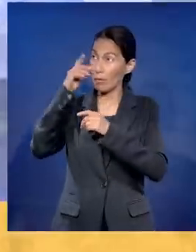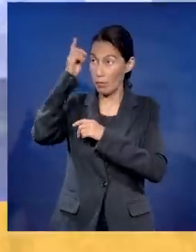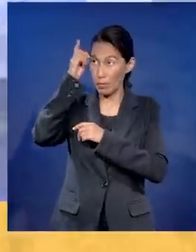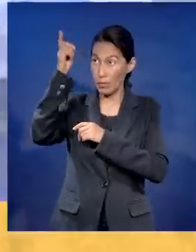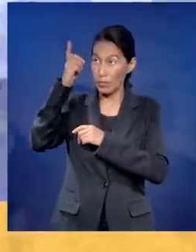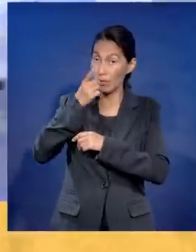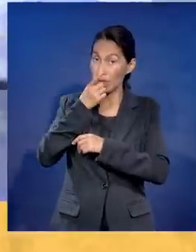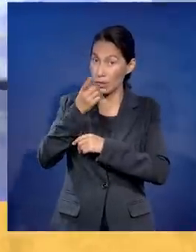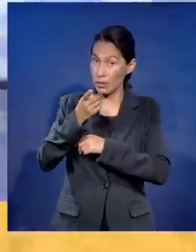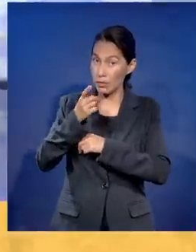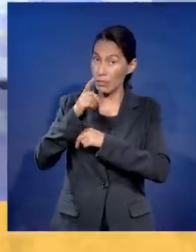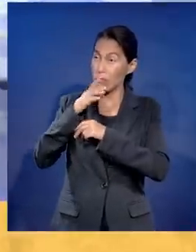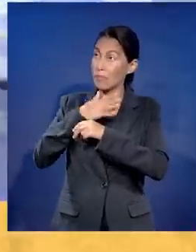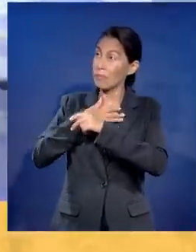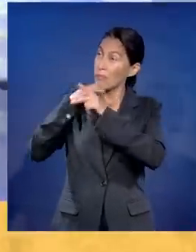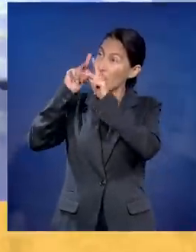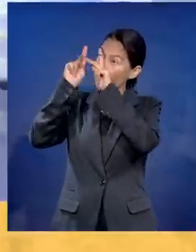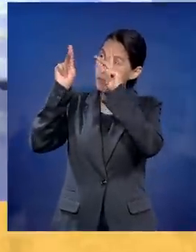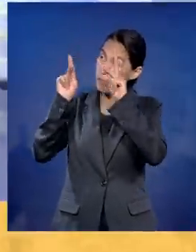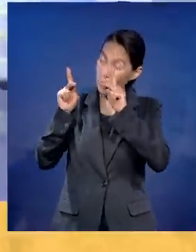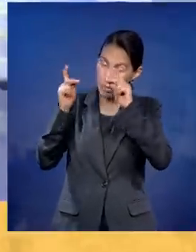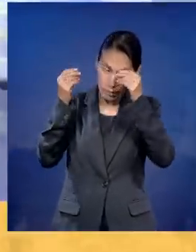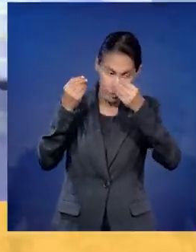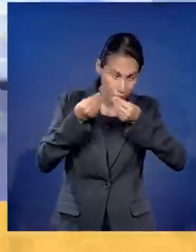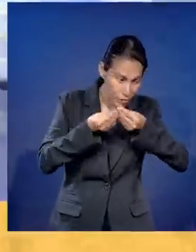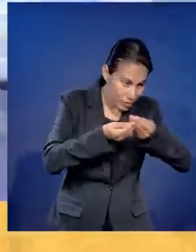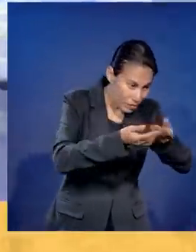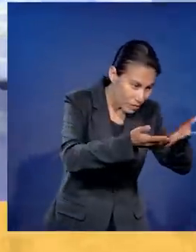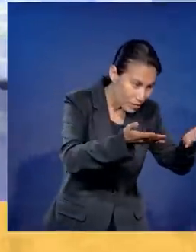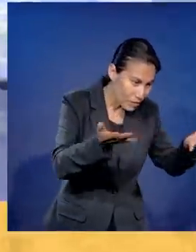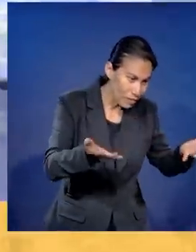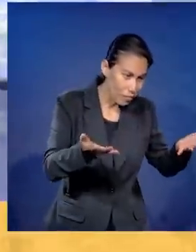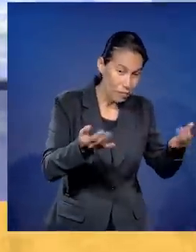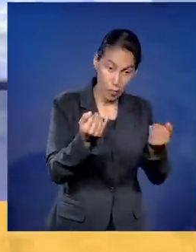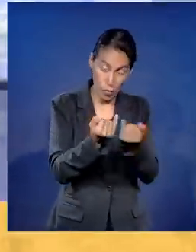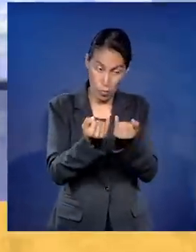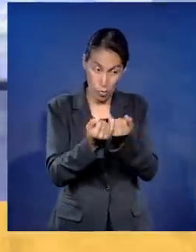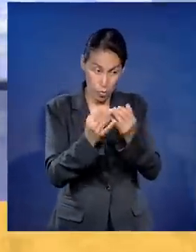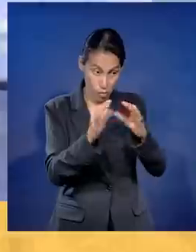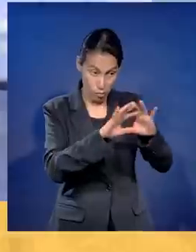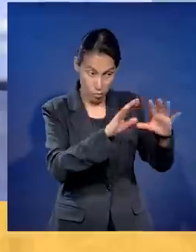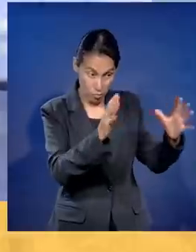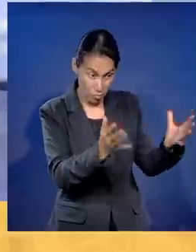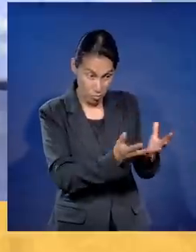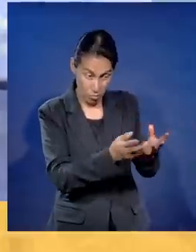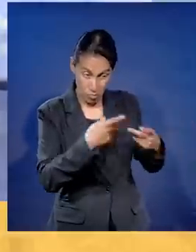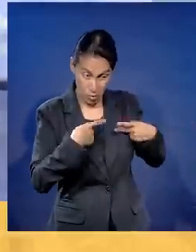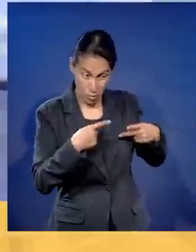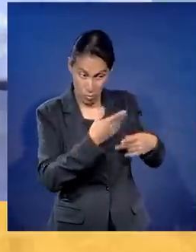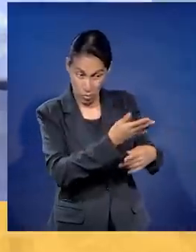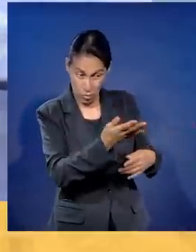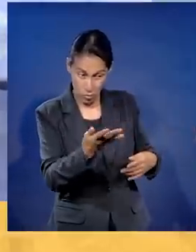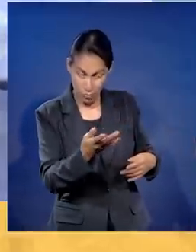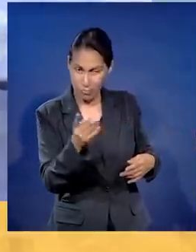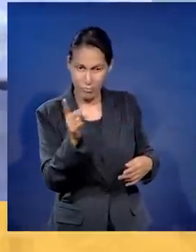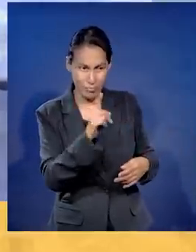mi paz os dejo mi paz os doy yo no la doy como el mundo la da